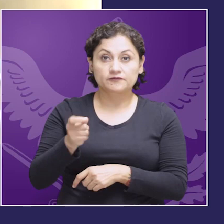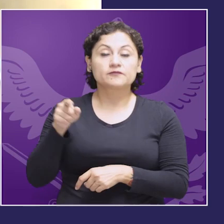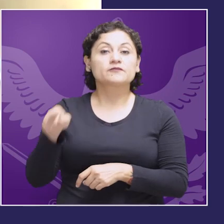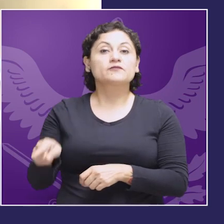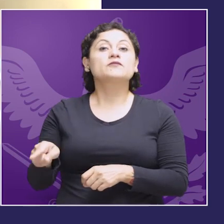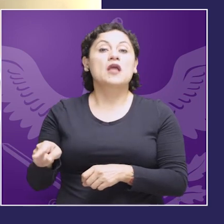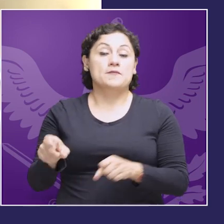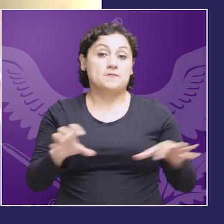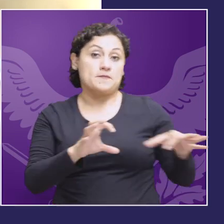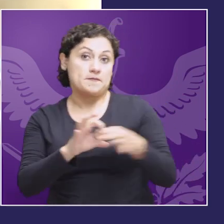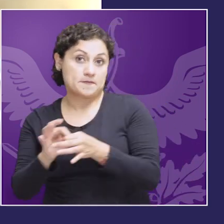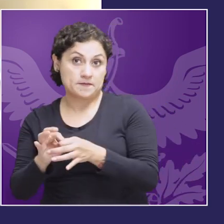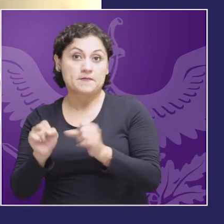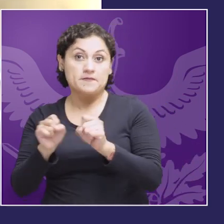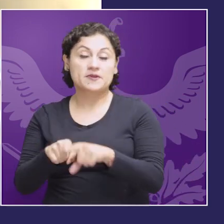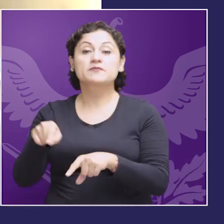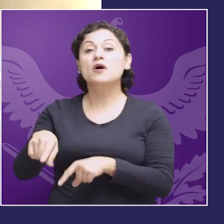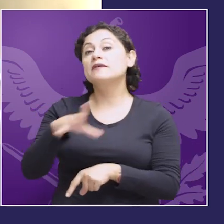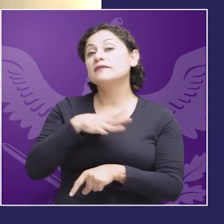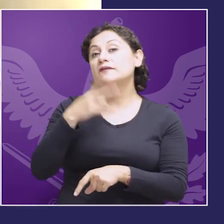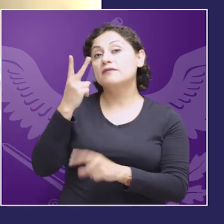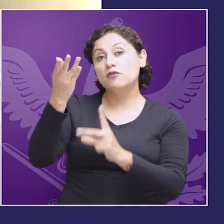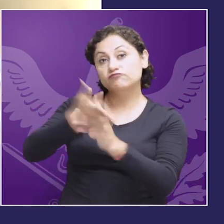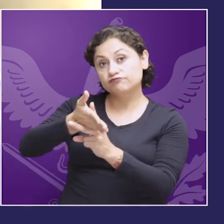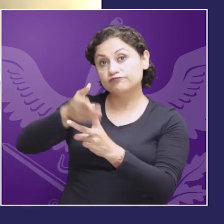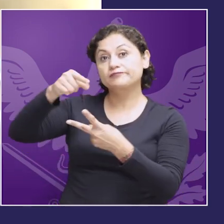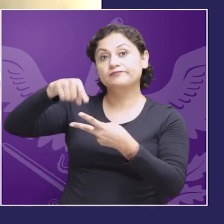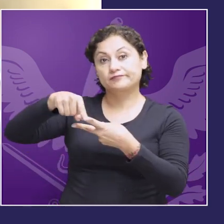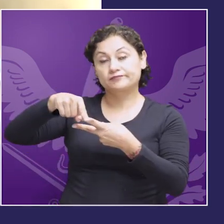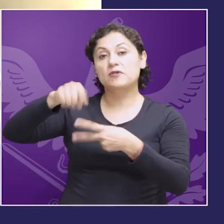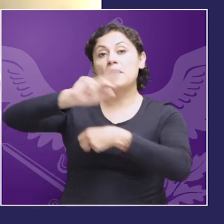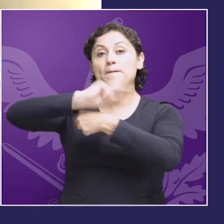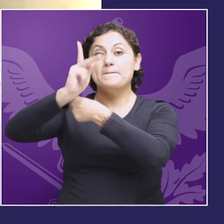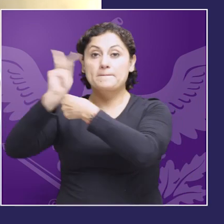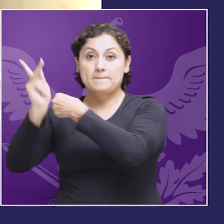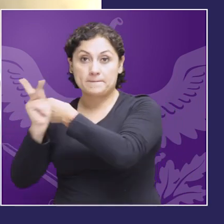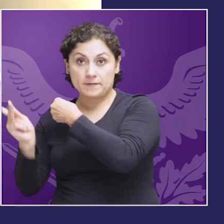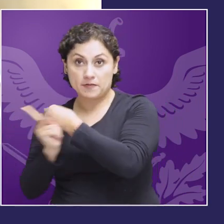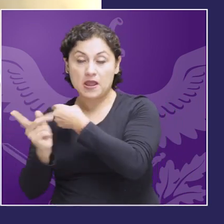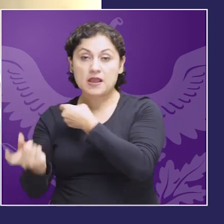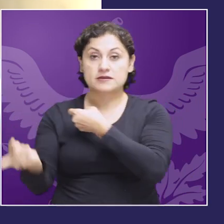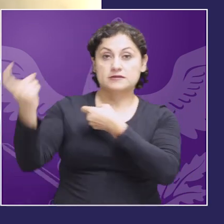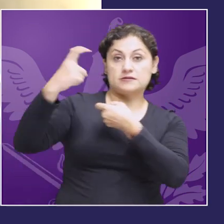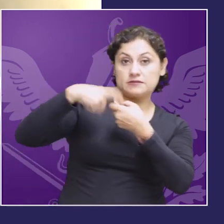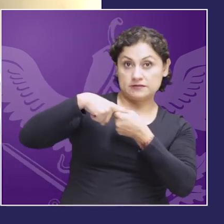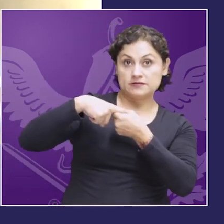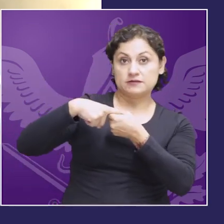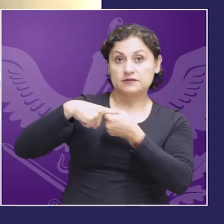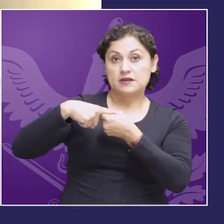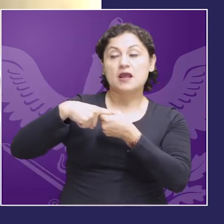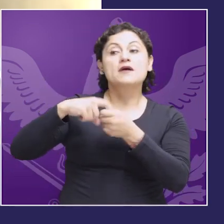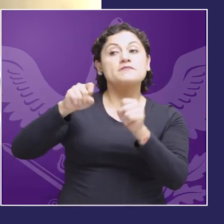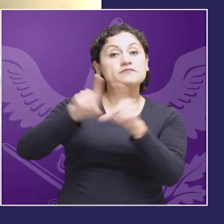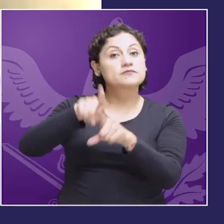órgano, el órgano MESECBI, que tiene el seguimiento de Belén do Pará, que tiene además dos partes, los estados parte que le